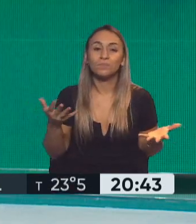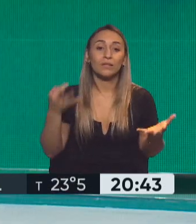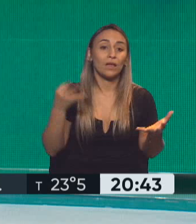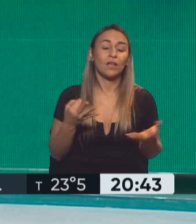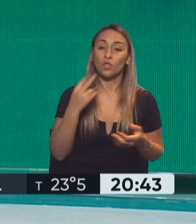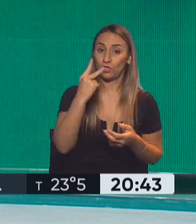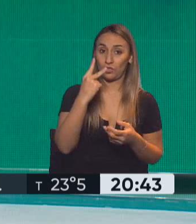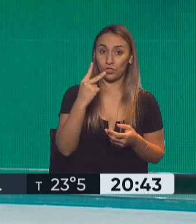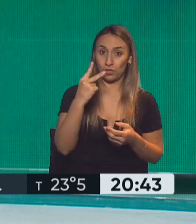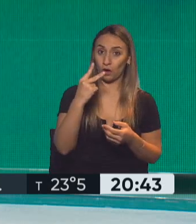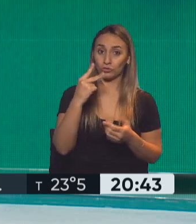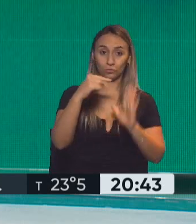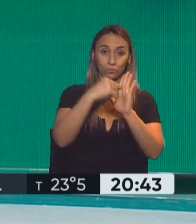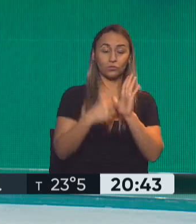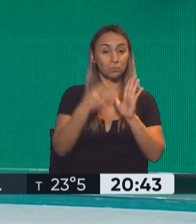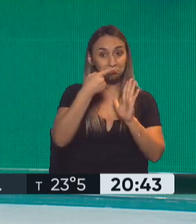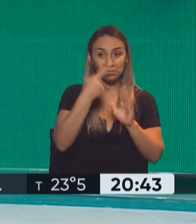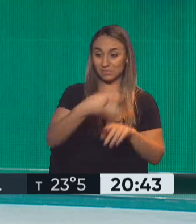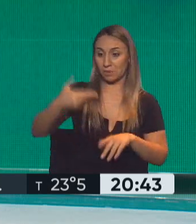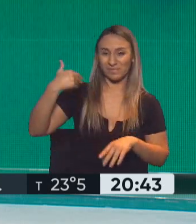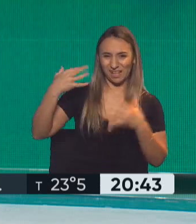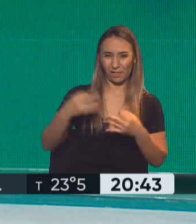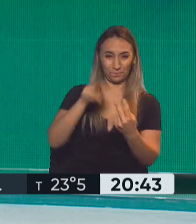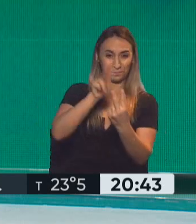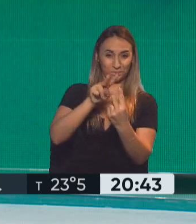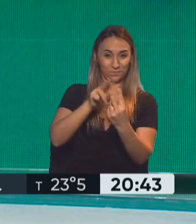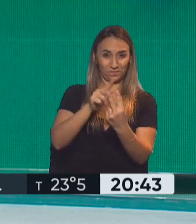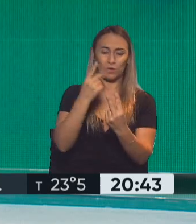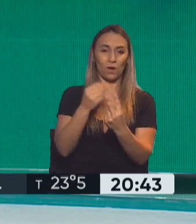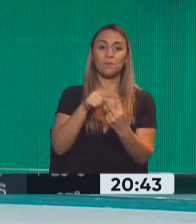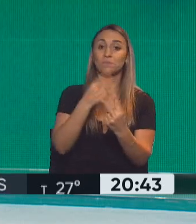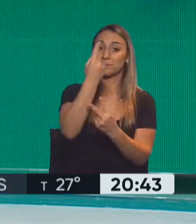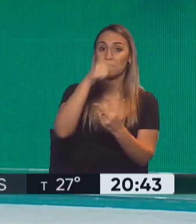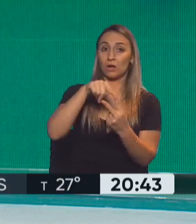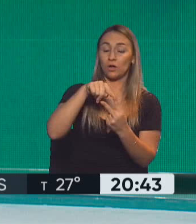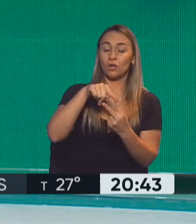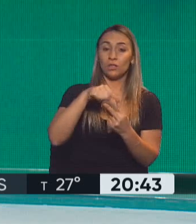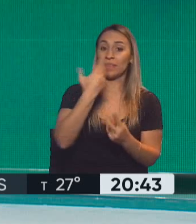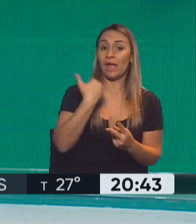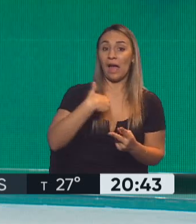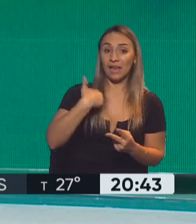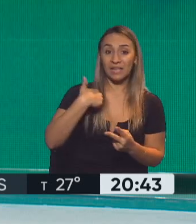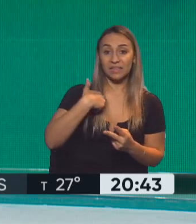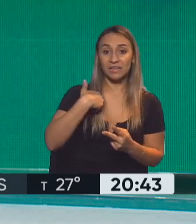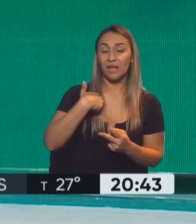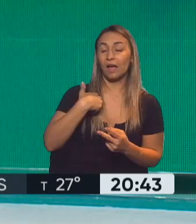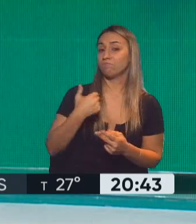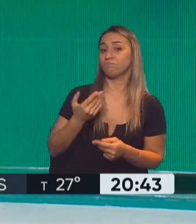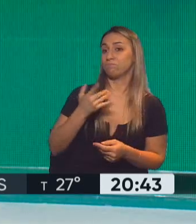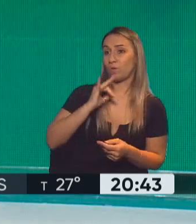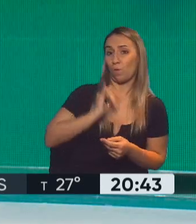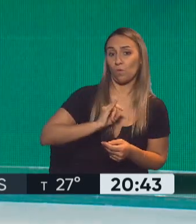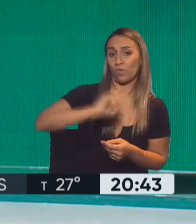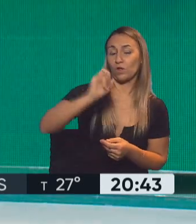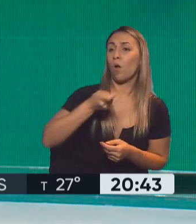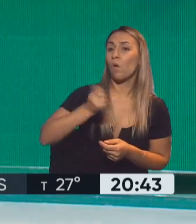líneas interesantes en realidad la semana pasada por un lado la sugerencia de que argentina vaya a una corte internacional a la vez que sigue